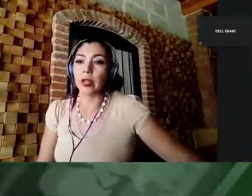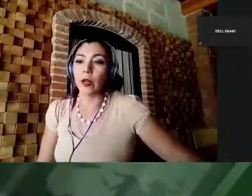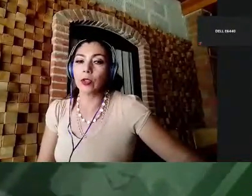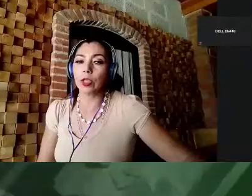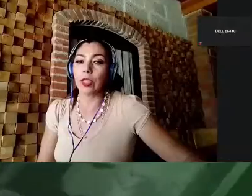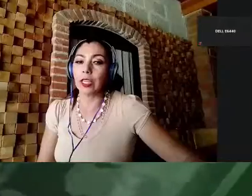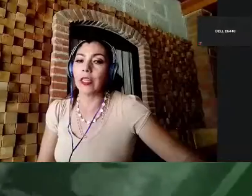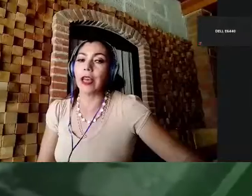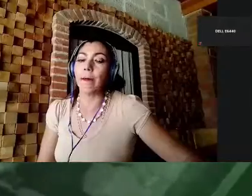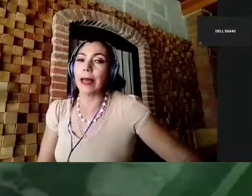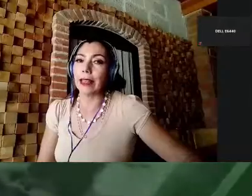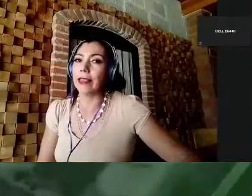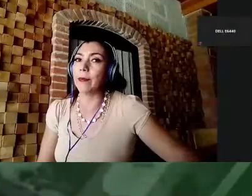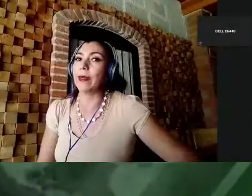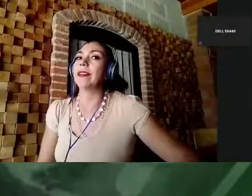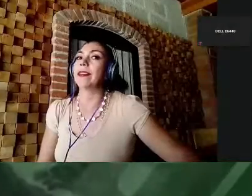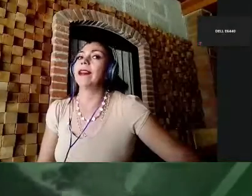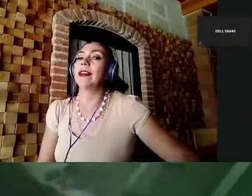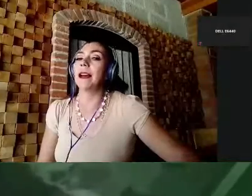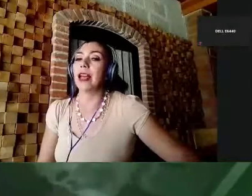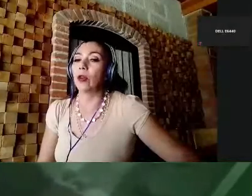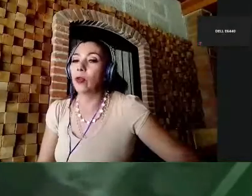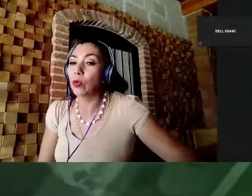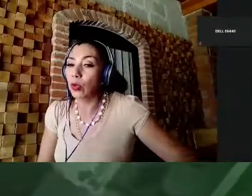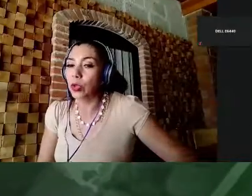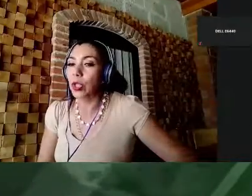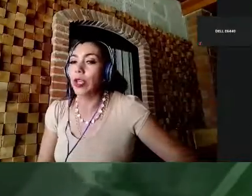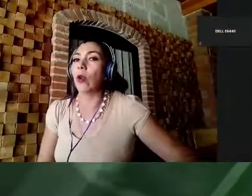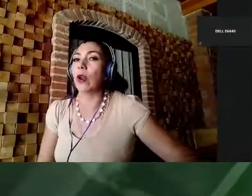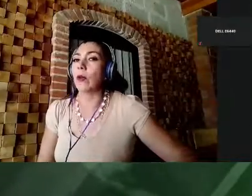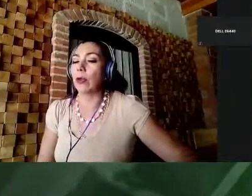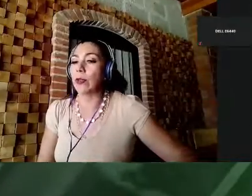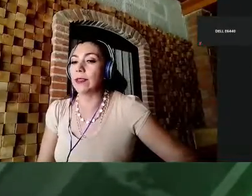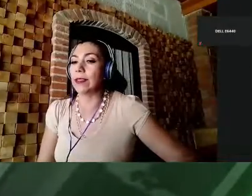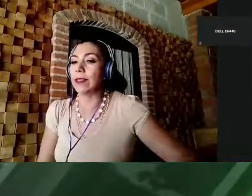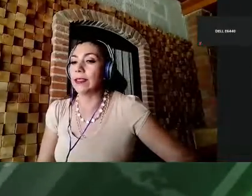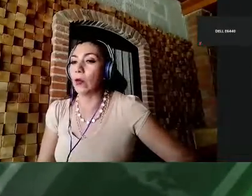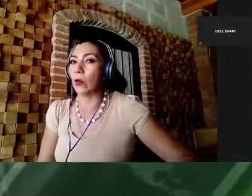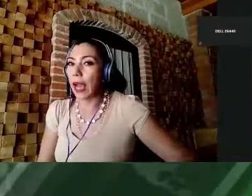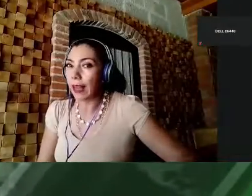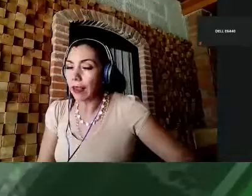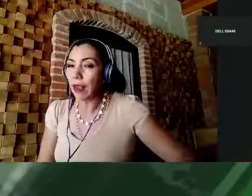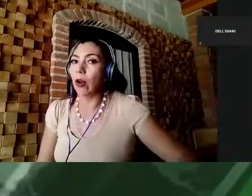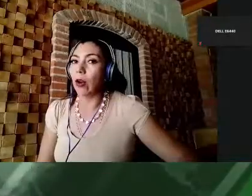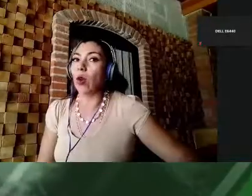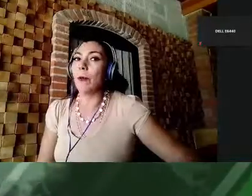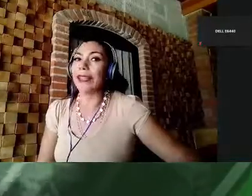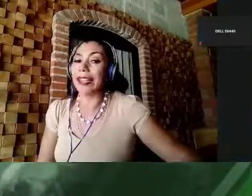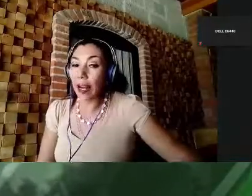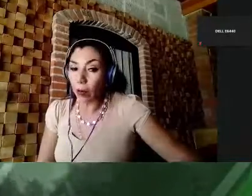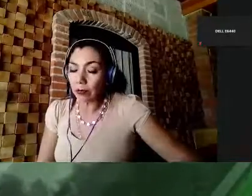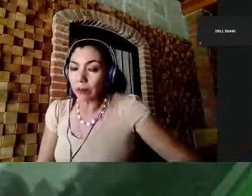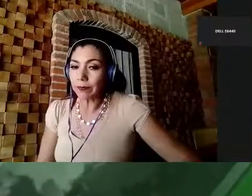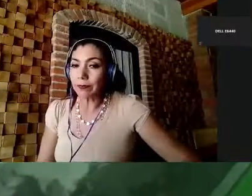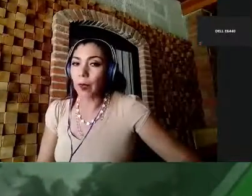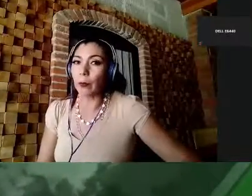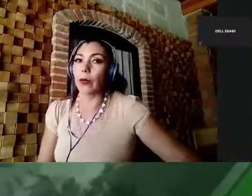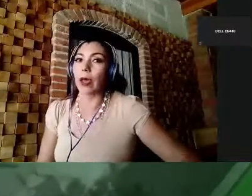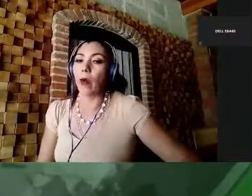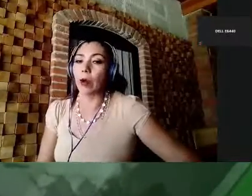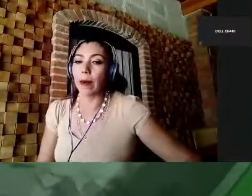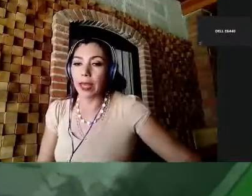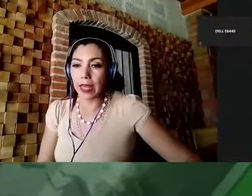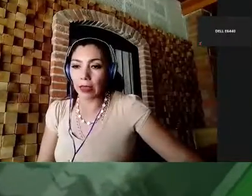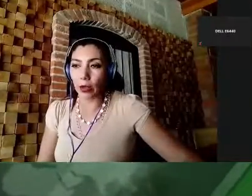otros internos y aparentemente algunos colaboradores de ese lugar. Lo mataron